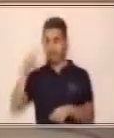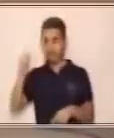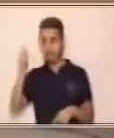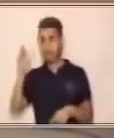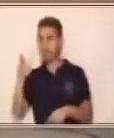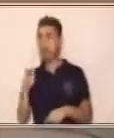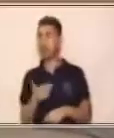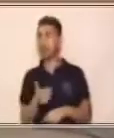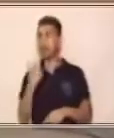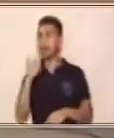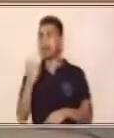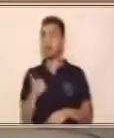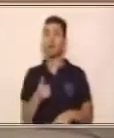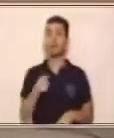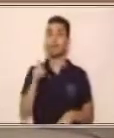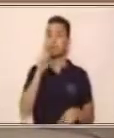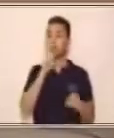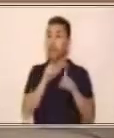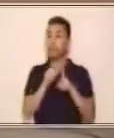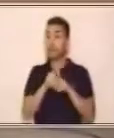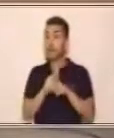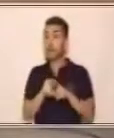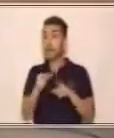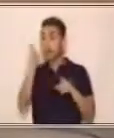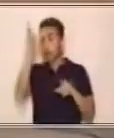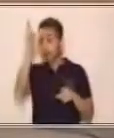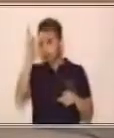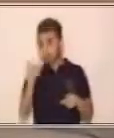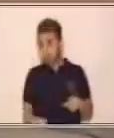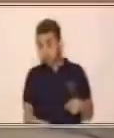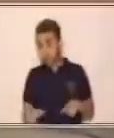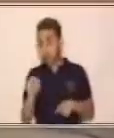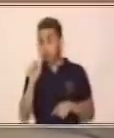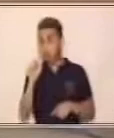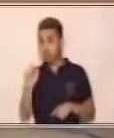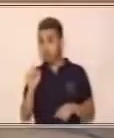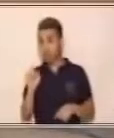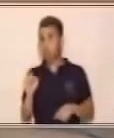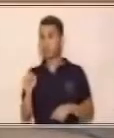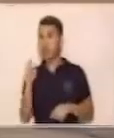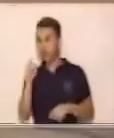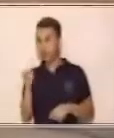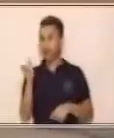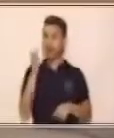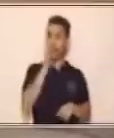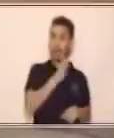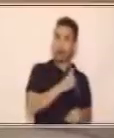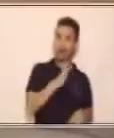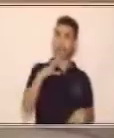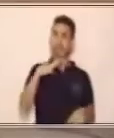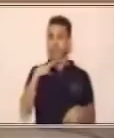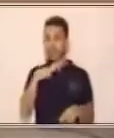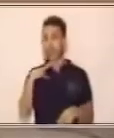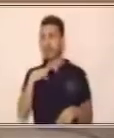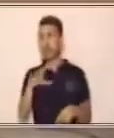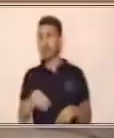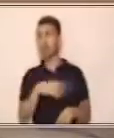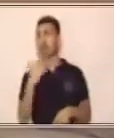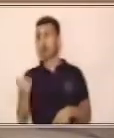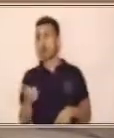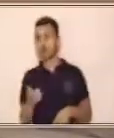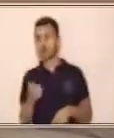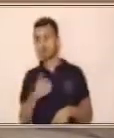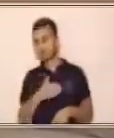divide la columna de los puntos. Ahí es donde le vamos a poner mucha atención. A partir de ahí tenemos ya la parte que nos queda a la